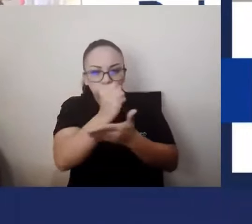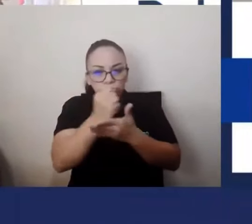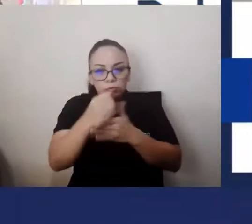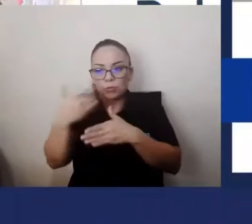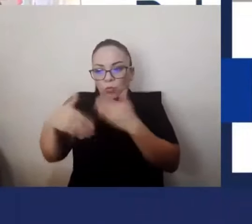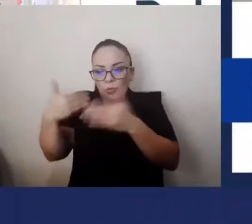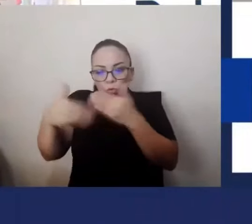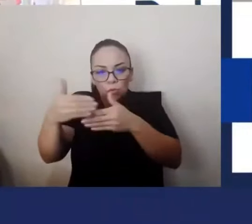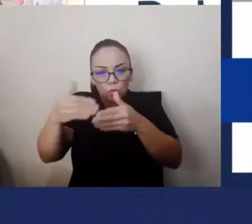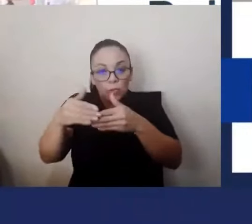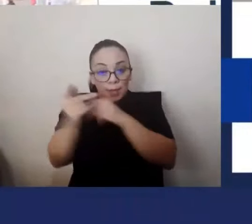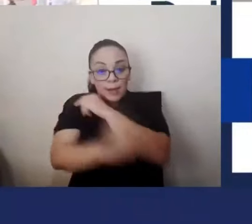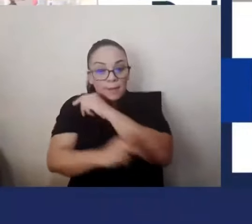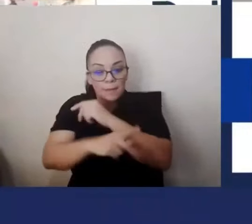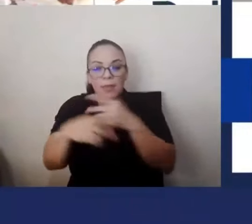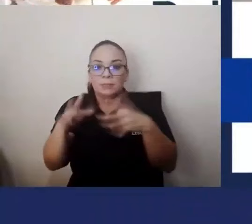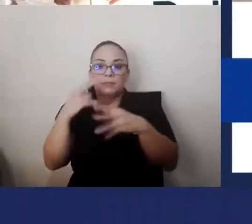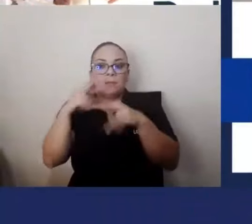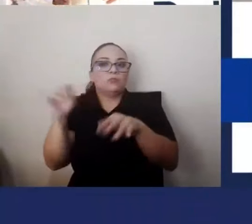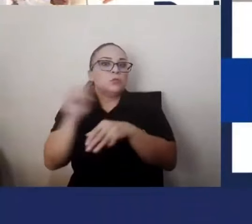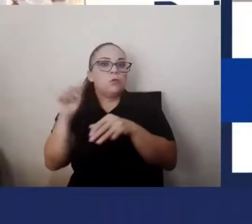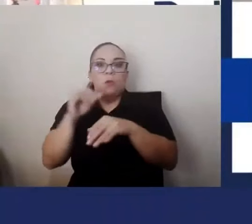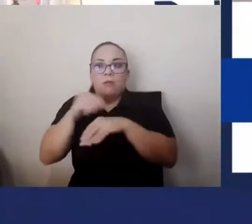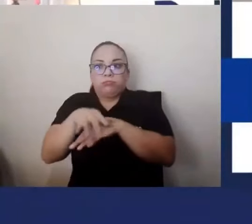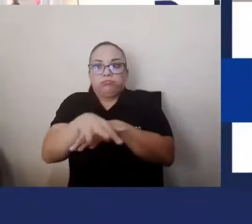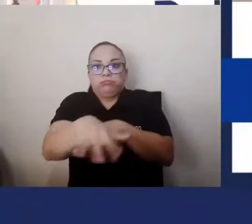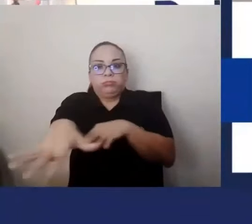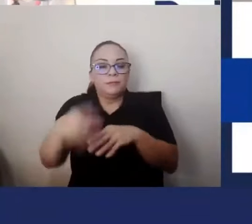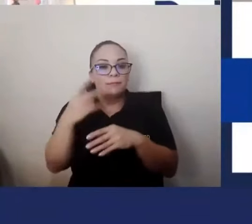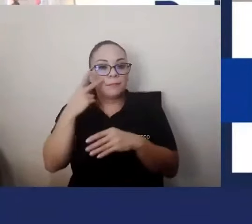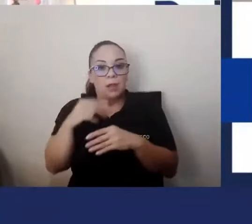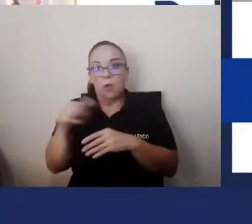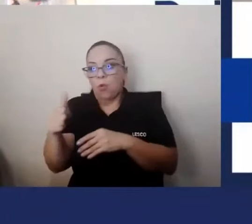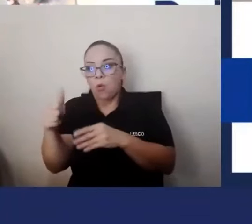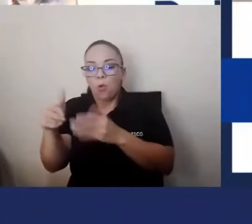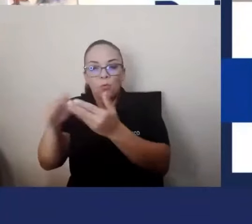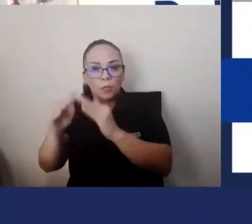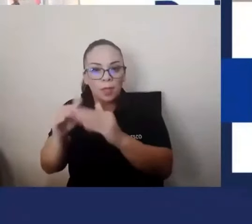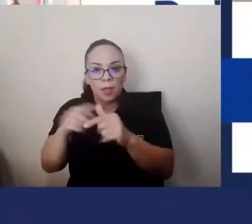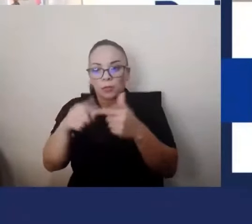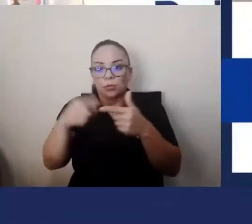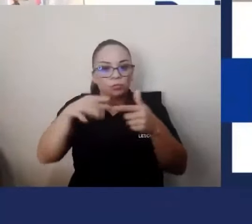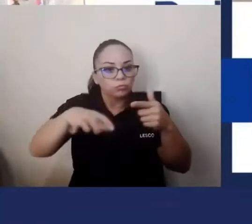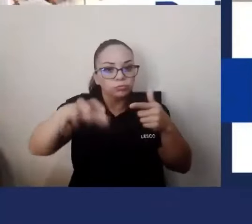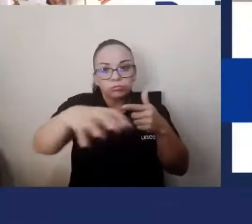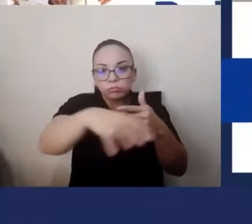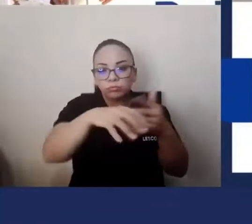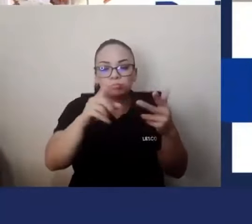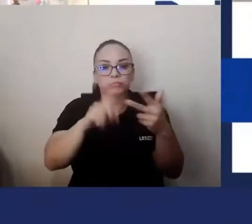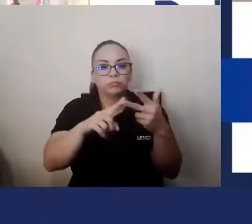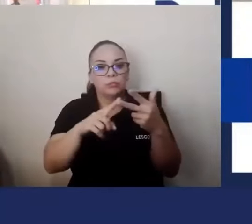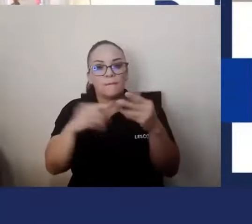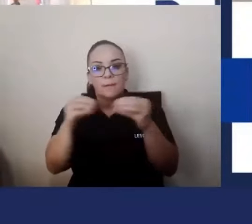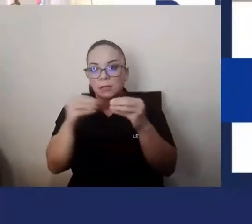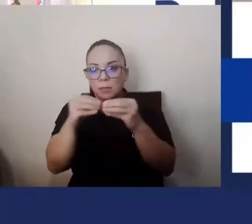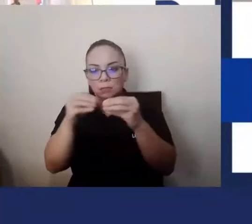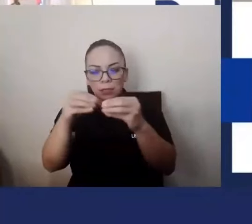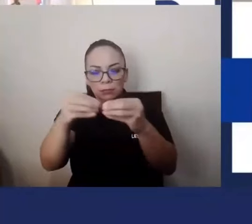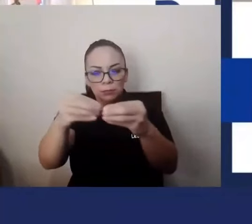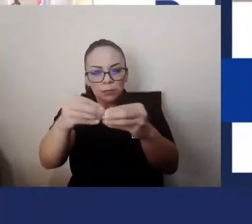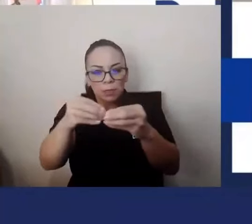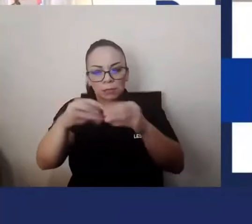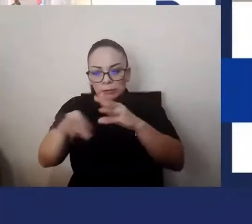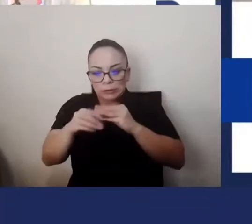en el territorio nacional, en donde nuevas comunidades, nuevas ciudades y nuevos lugares vienen a verse afectados por